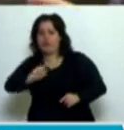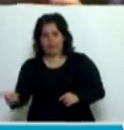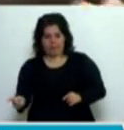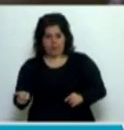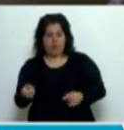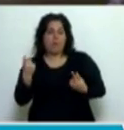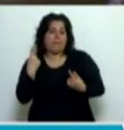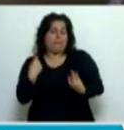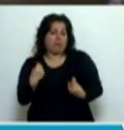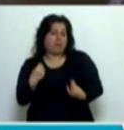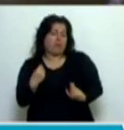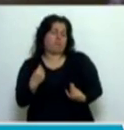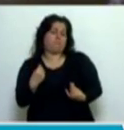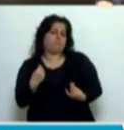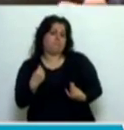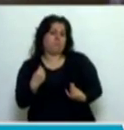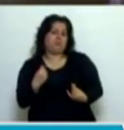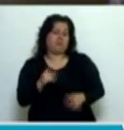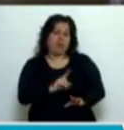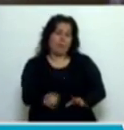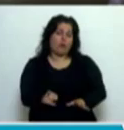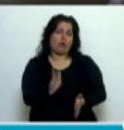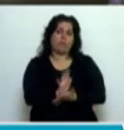es lógico pensar